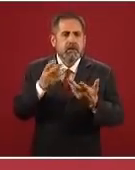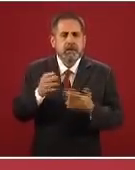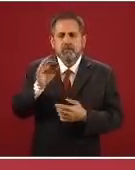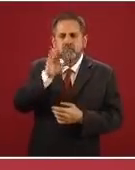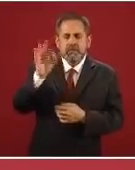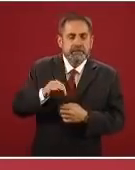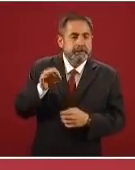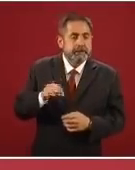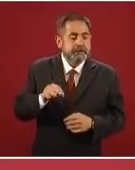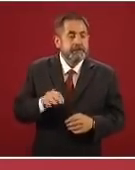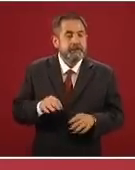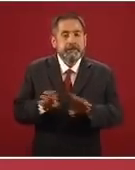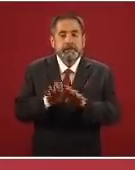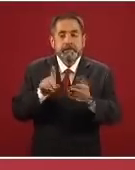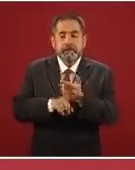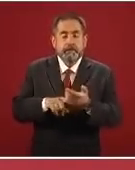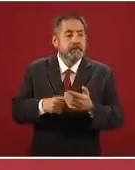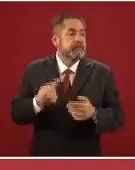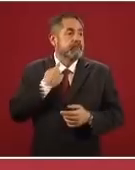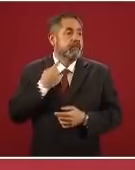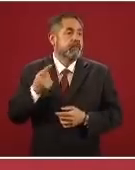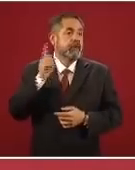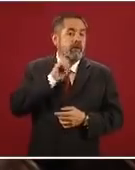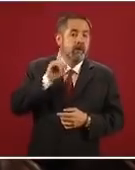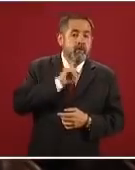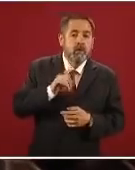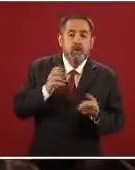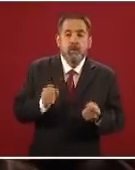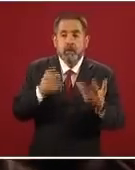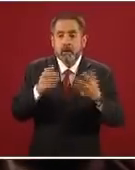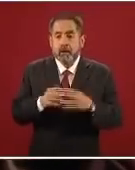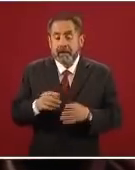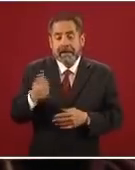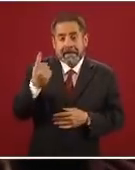los homicidios, en el feminicidio hubo un aumento del